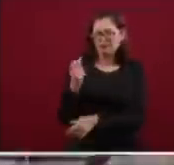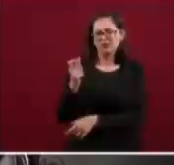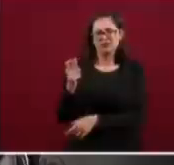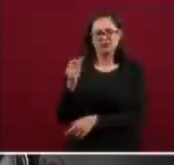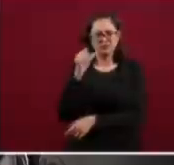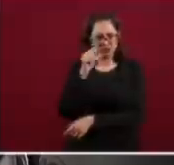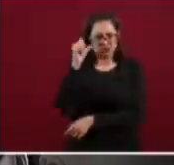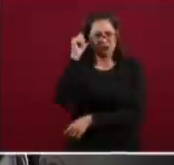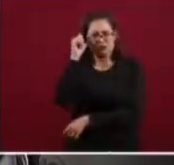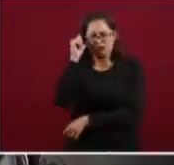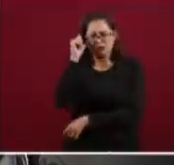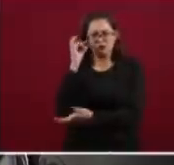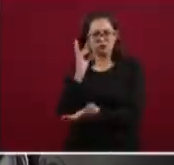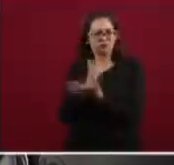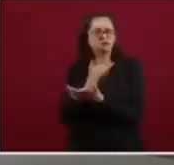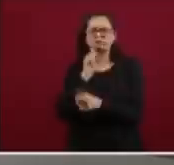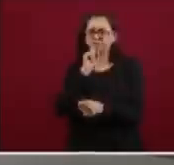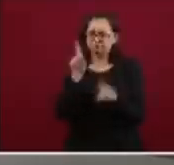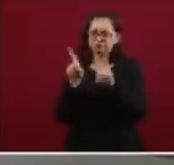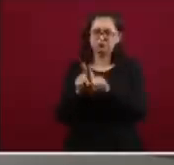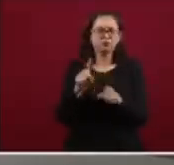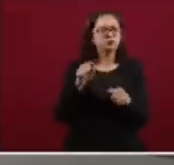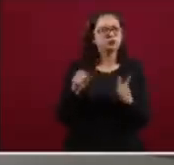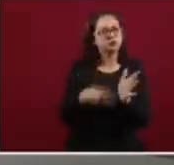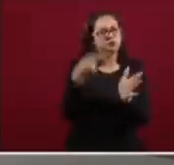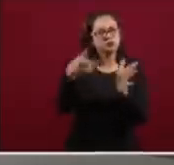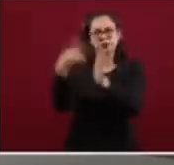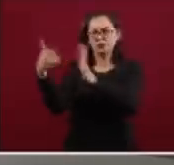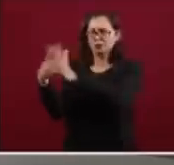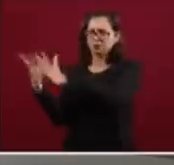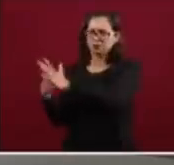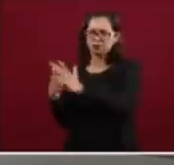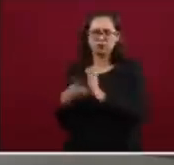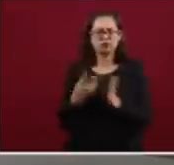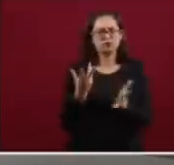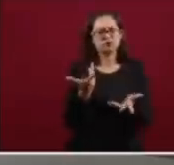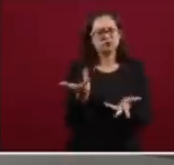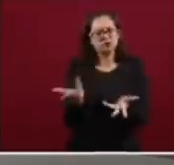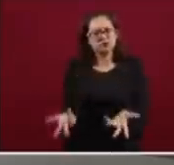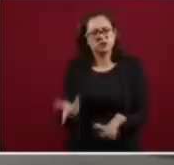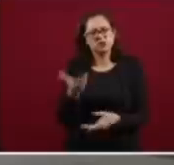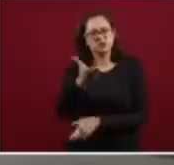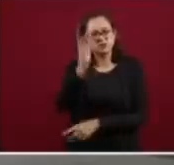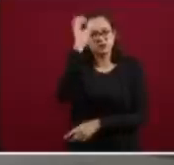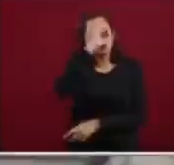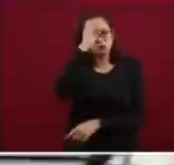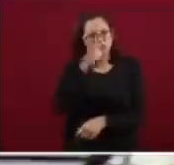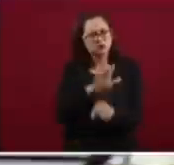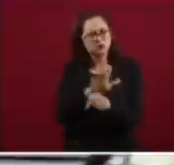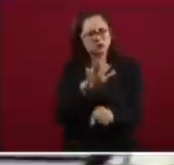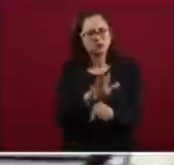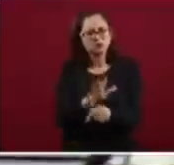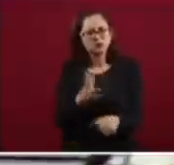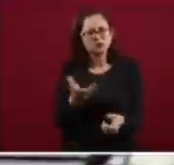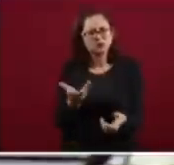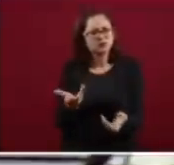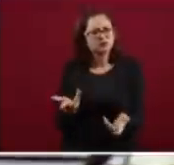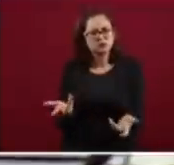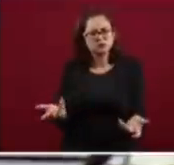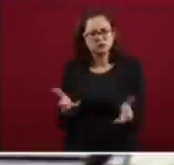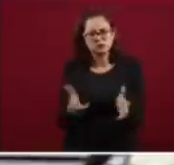repitió en muchas asambleas esa regularidad y muchas otras qué opina usted de esto que está ocurriendo finalidad